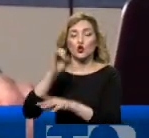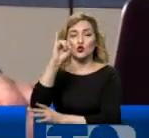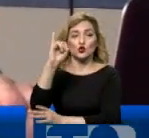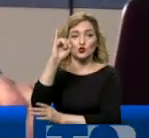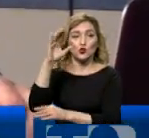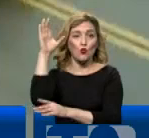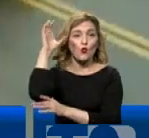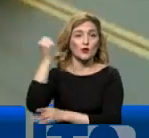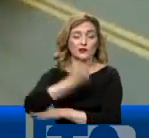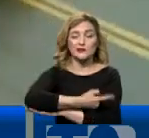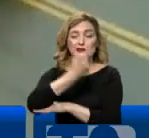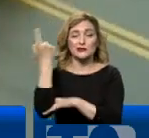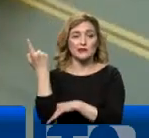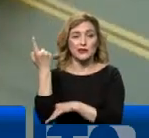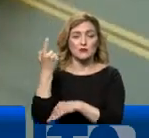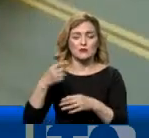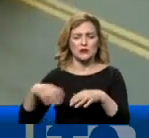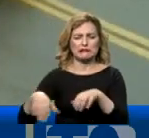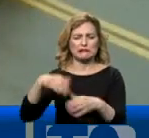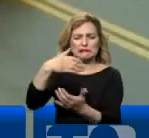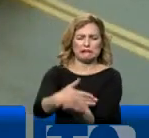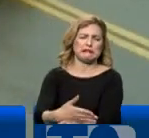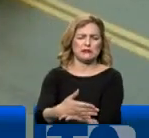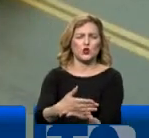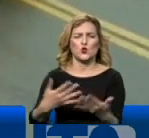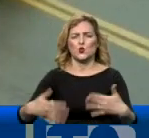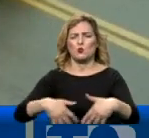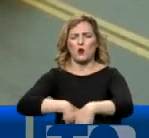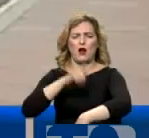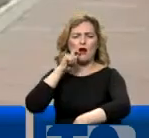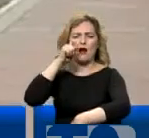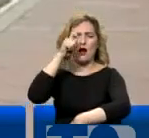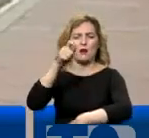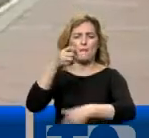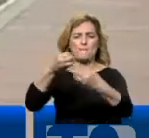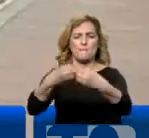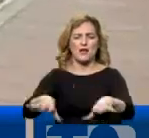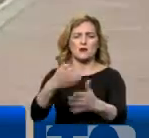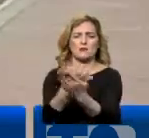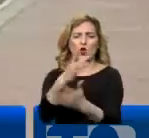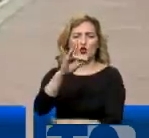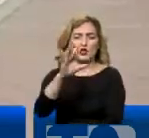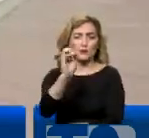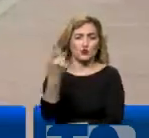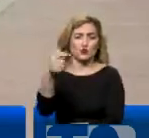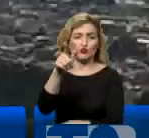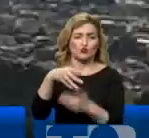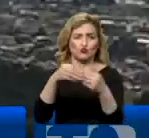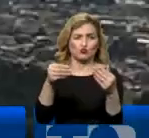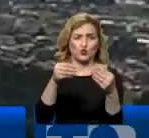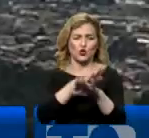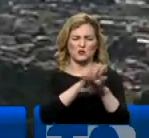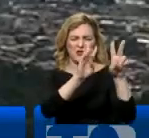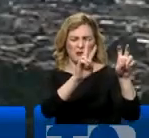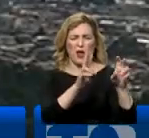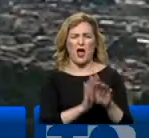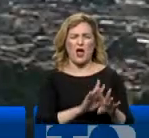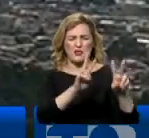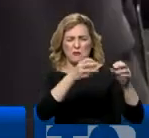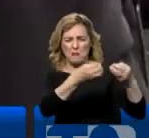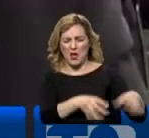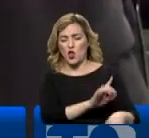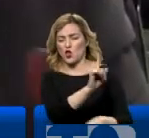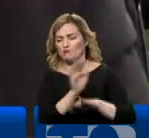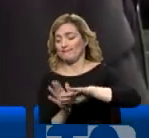los días de paralización representaron pérdidas por 80 millones de dólares. Pero prefieren ya no hablar de lo perdido, quieren hablar del